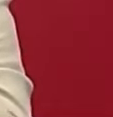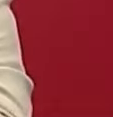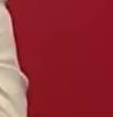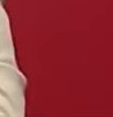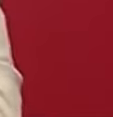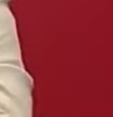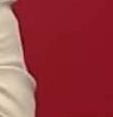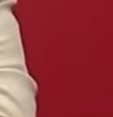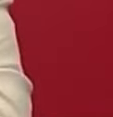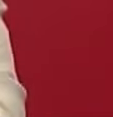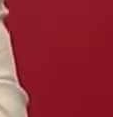Fe. Muchas gracias.